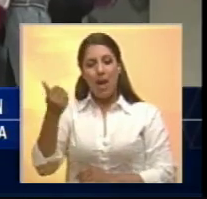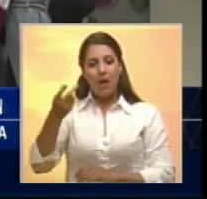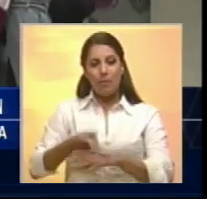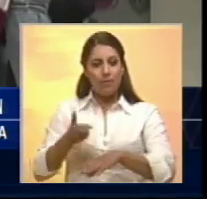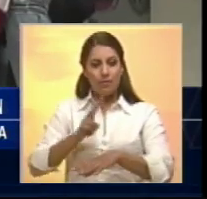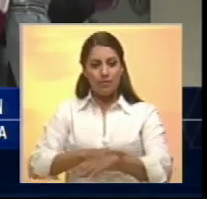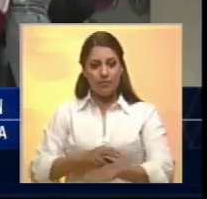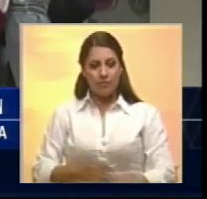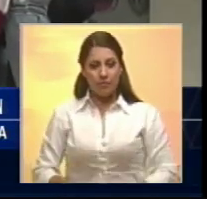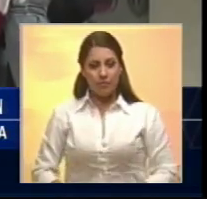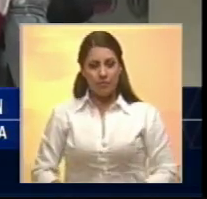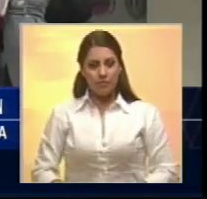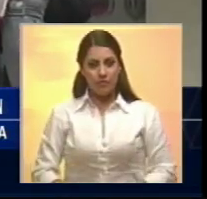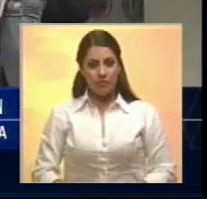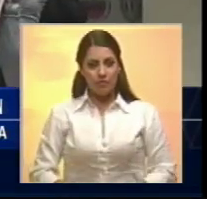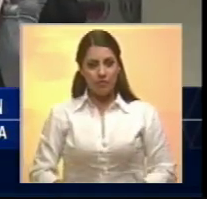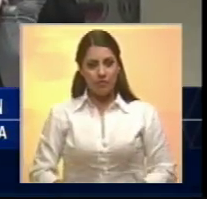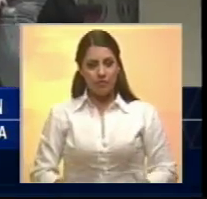hecho.